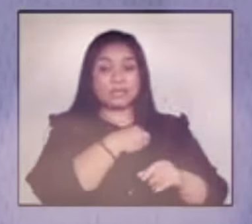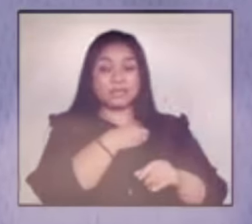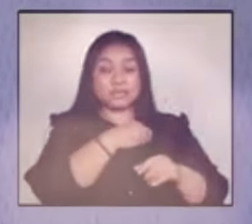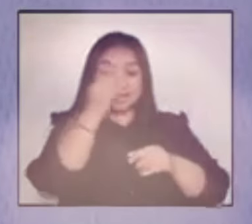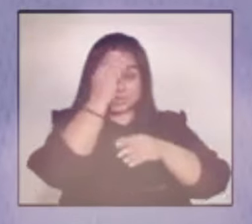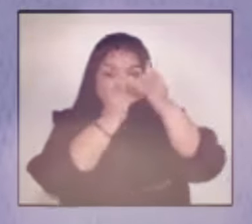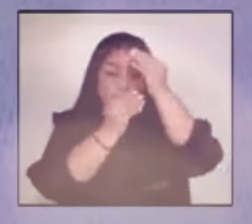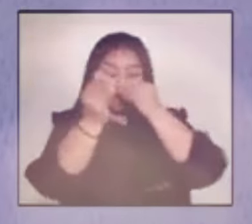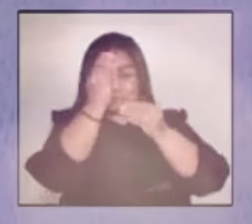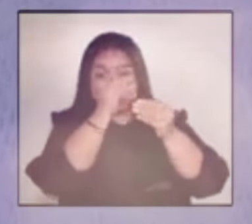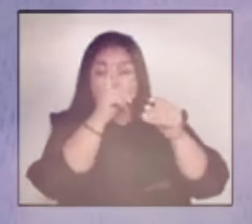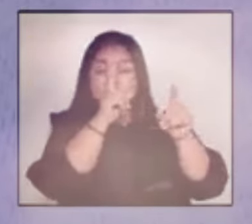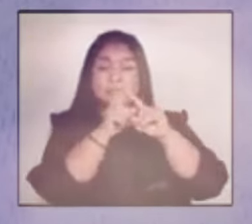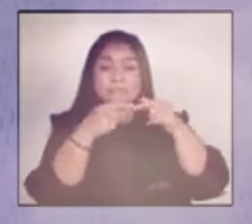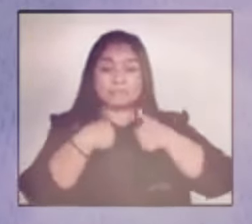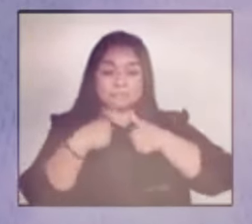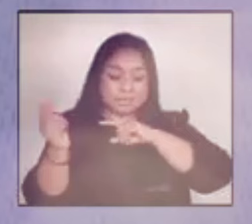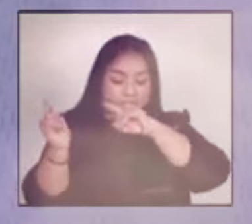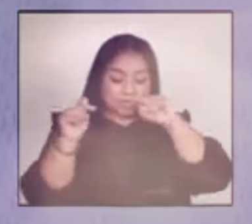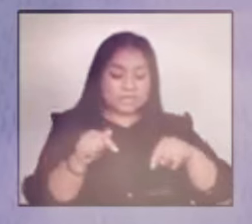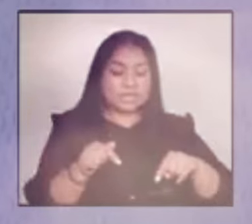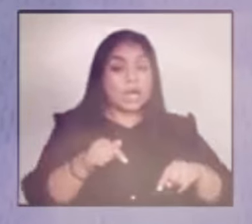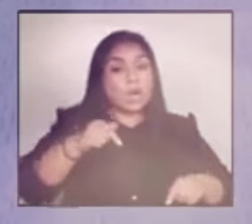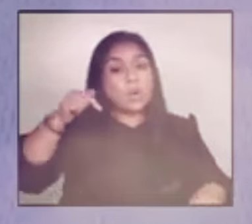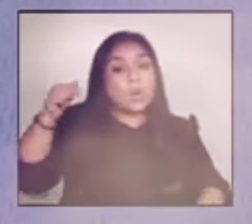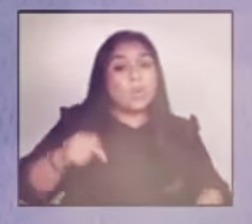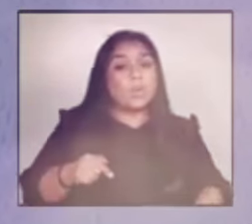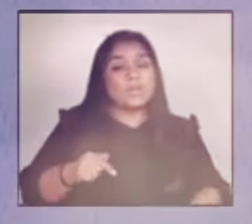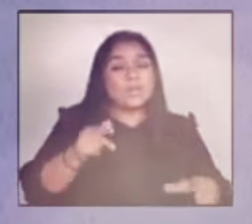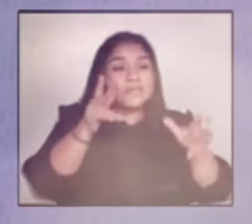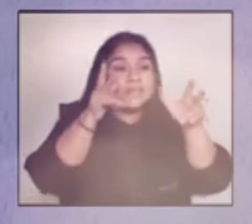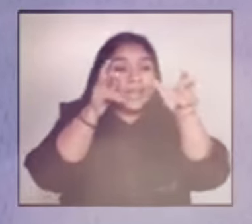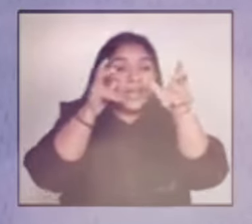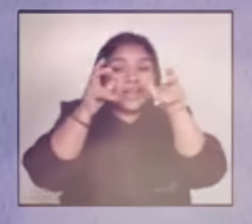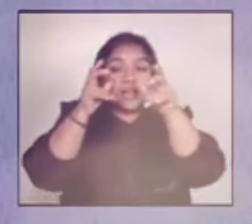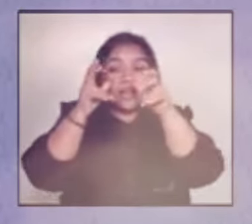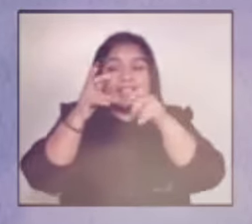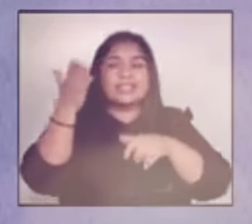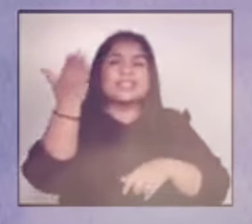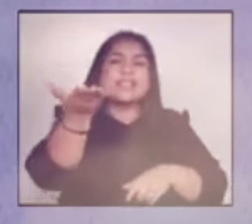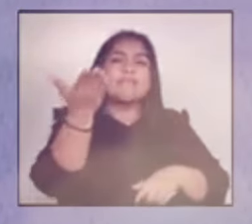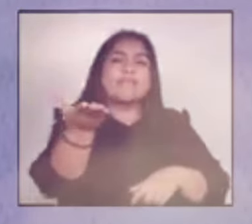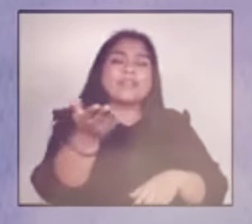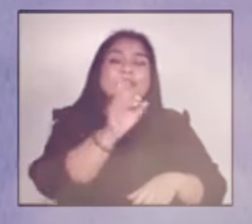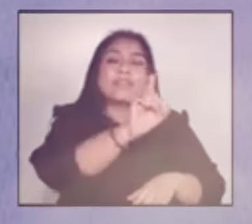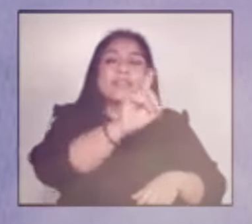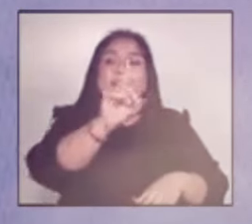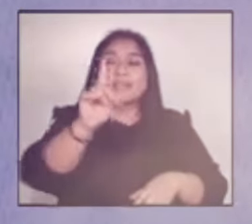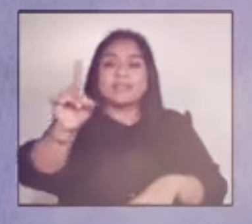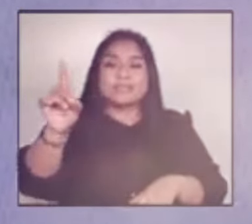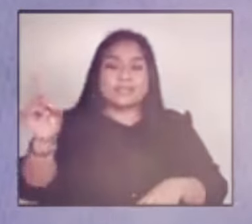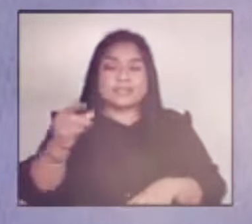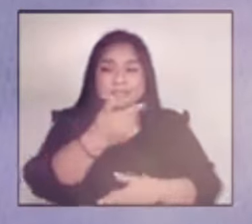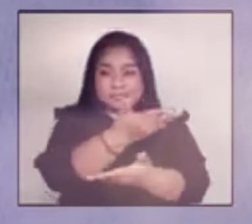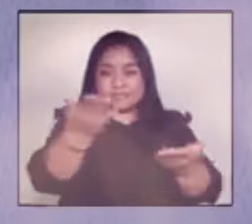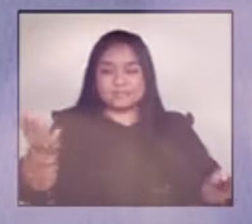aprender y que está aquí hoy escuchando las demandas de cada una de